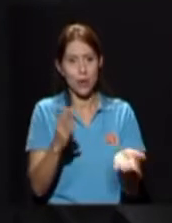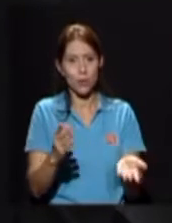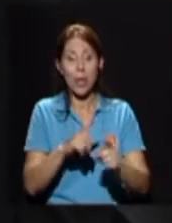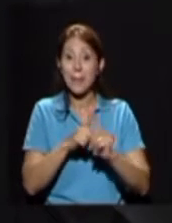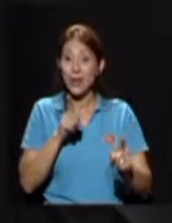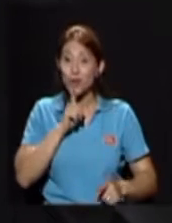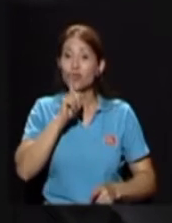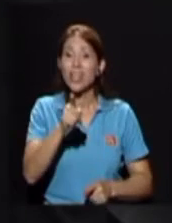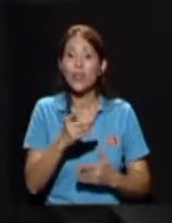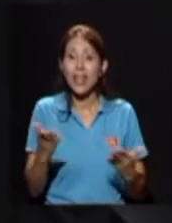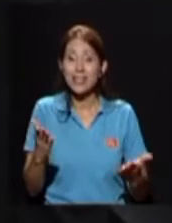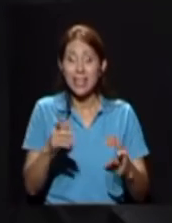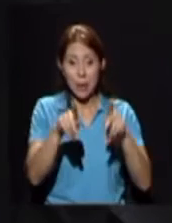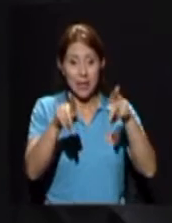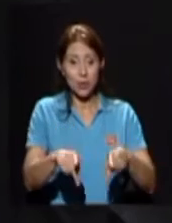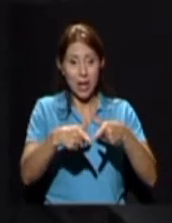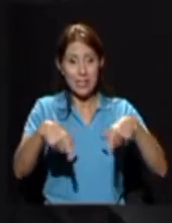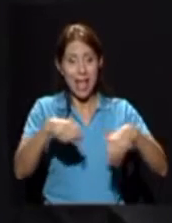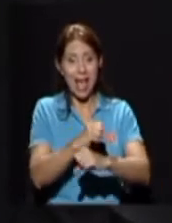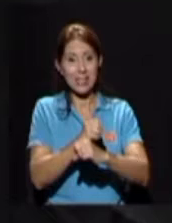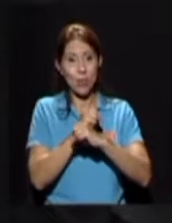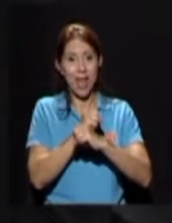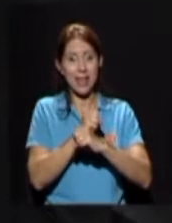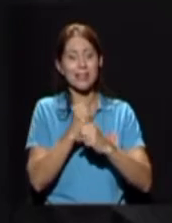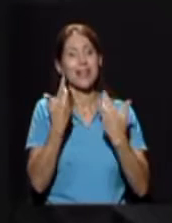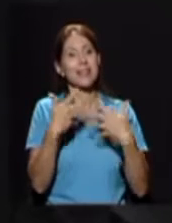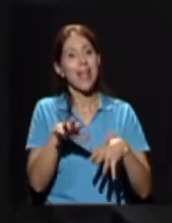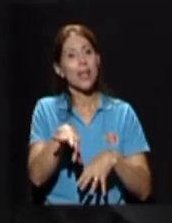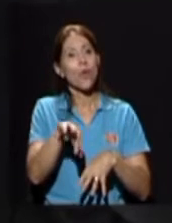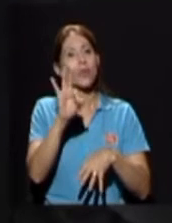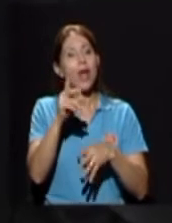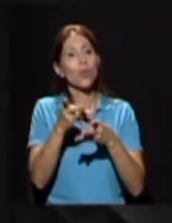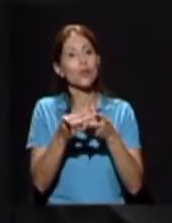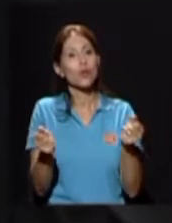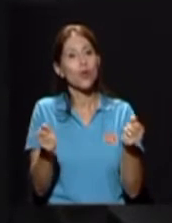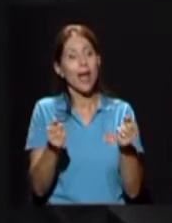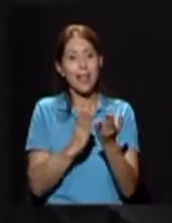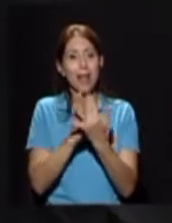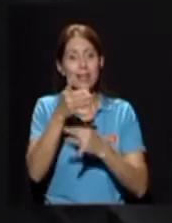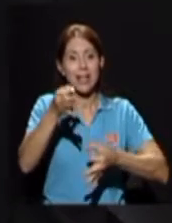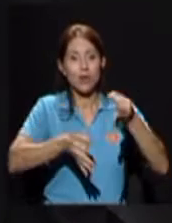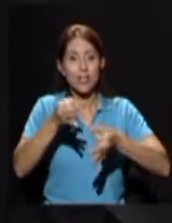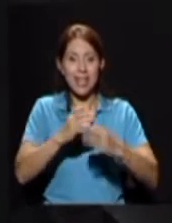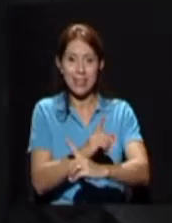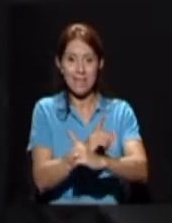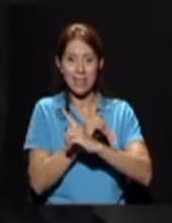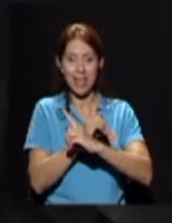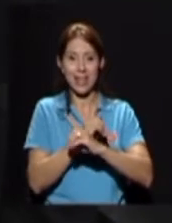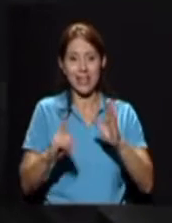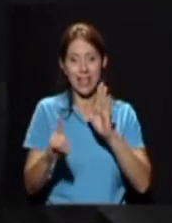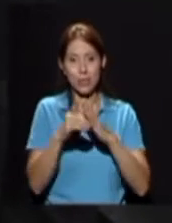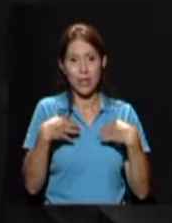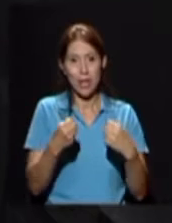los asegurados han encontrado en la administración de la justicia una vía para defender el derecho a la salud que antes de la creación de la Sala Constitucional